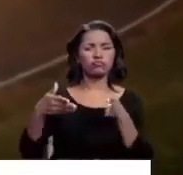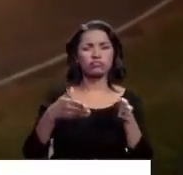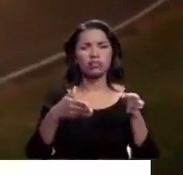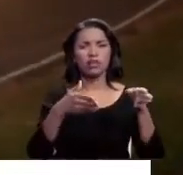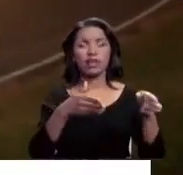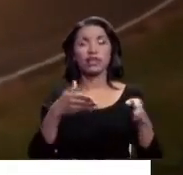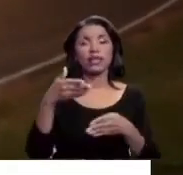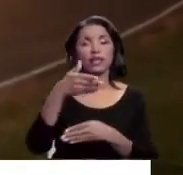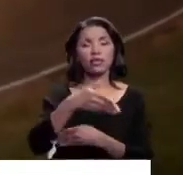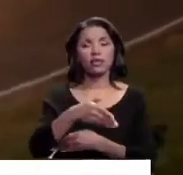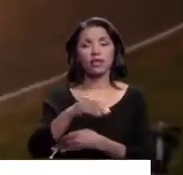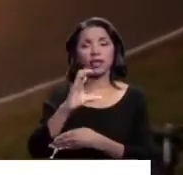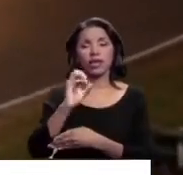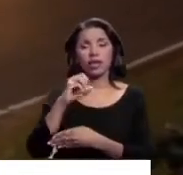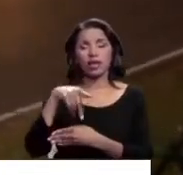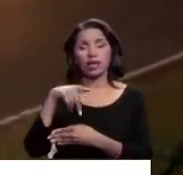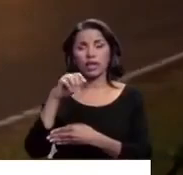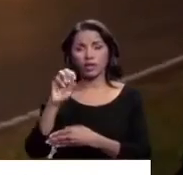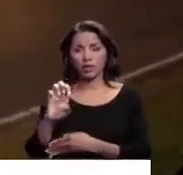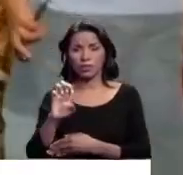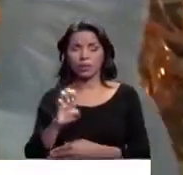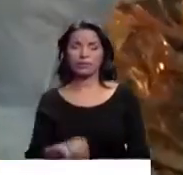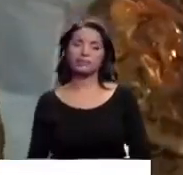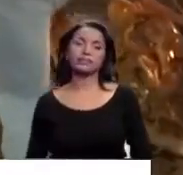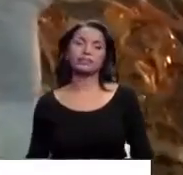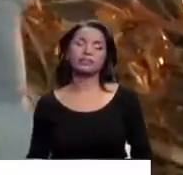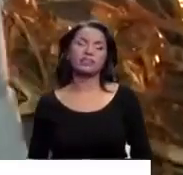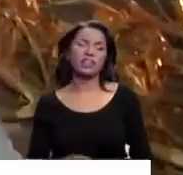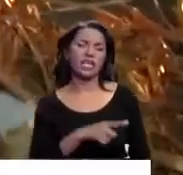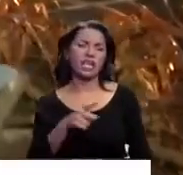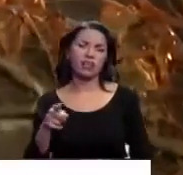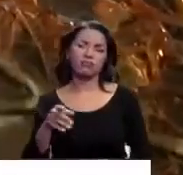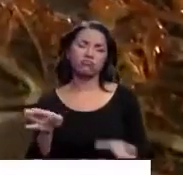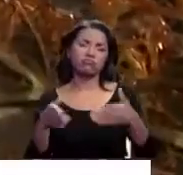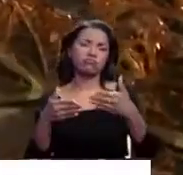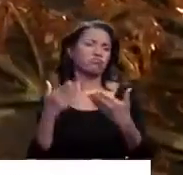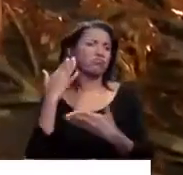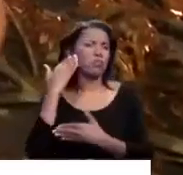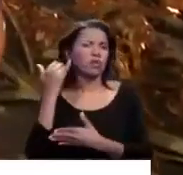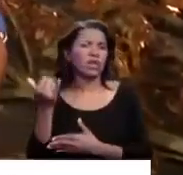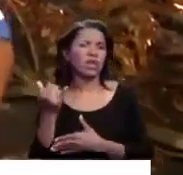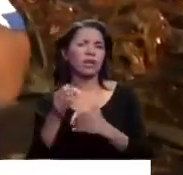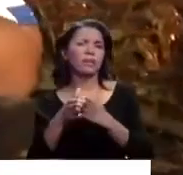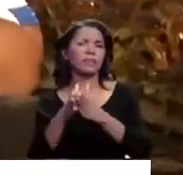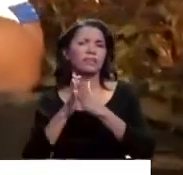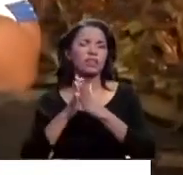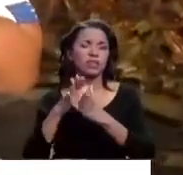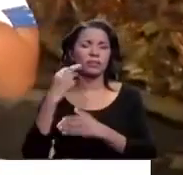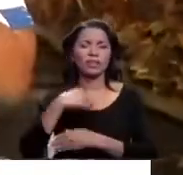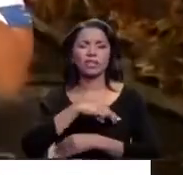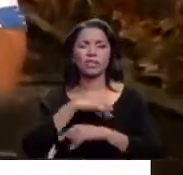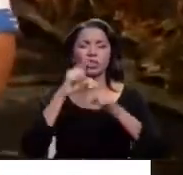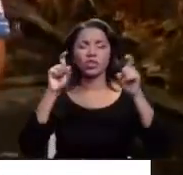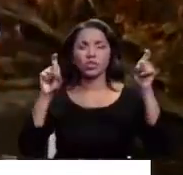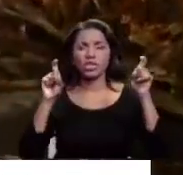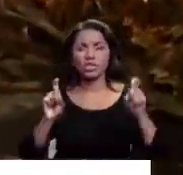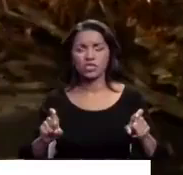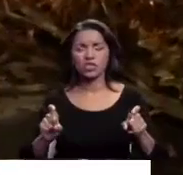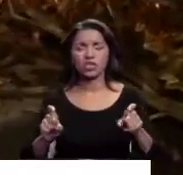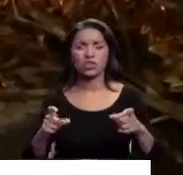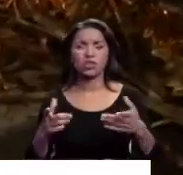conduce a la comunidad del copen el distrito de la pintada cerraron esta vía solicitando al Ministerio de Educación